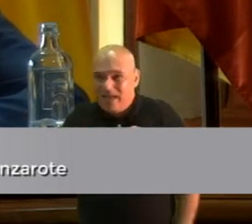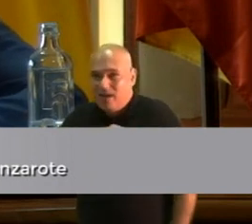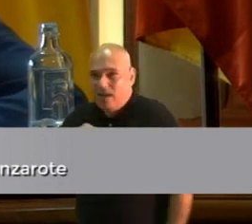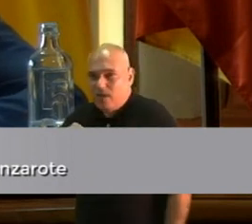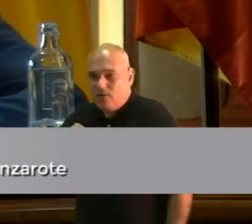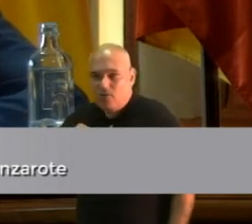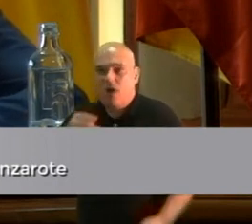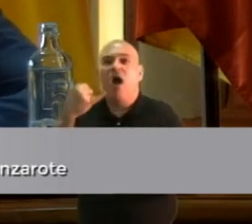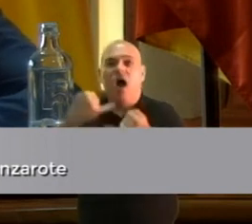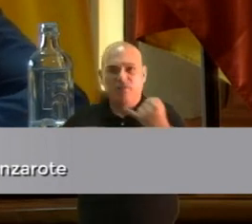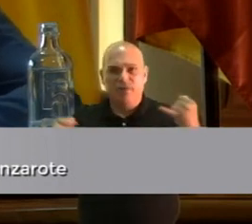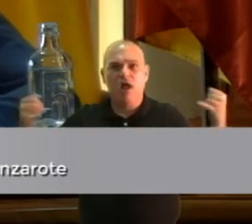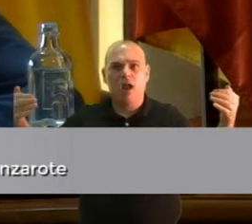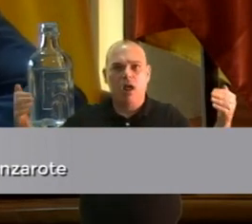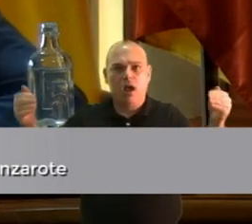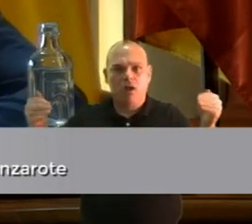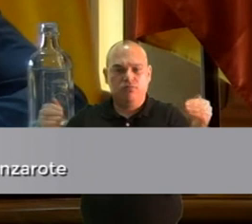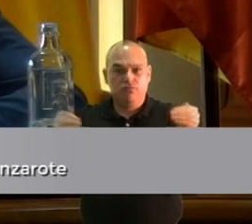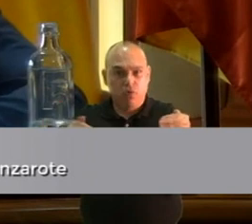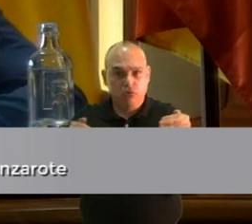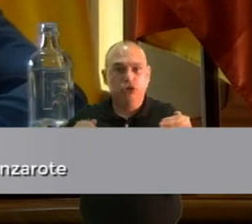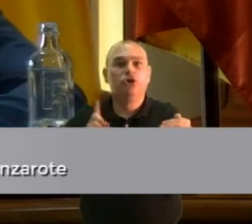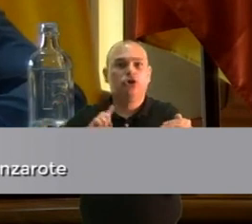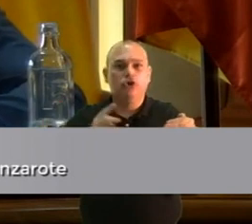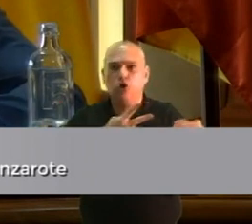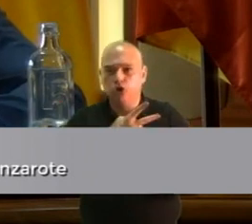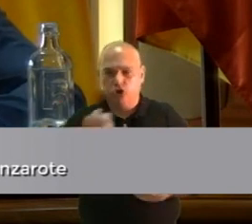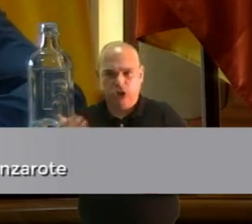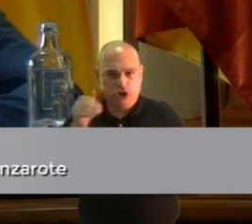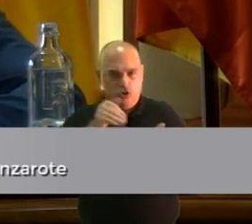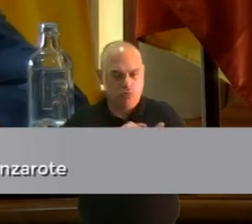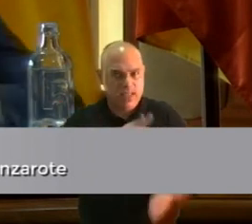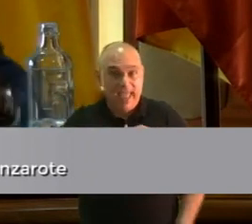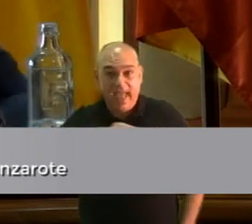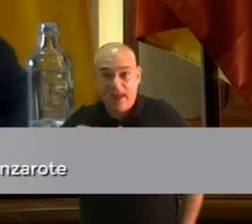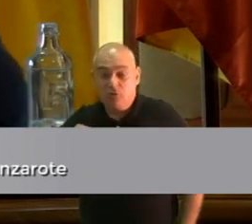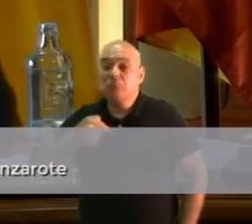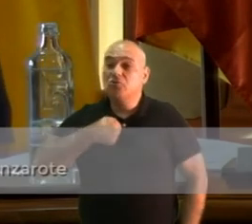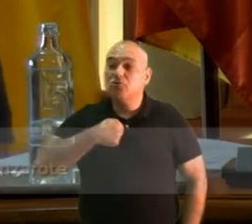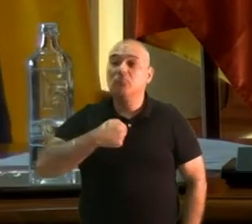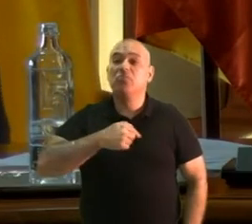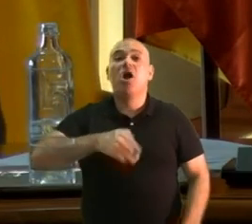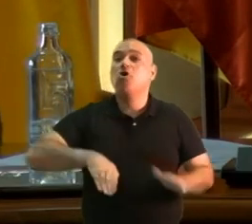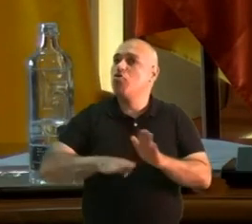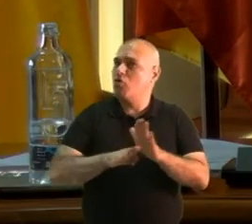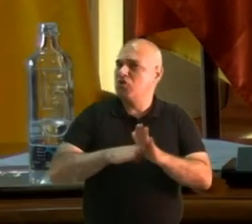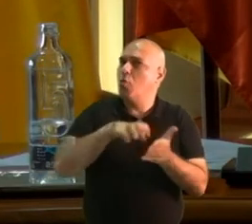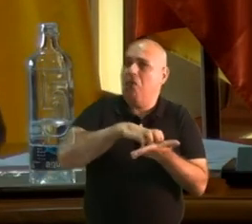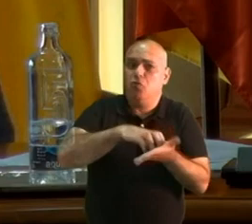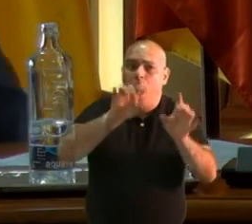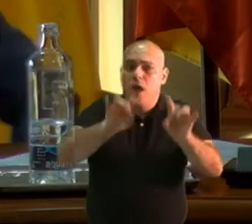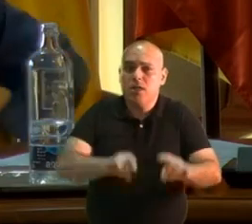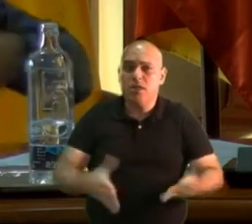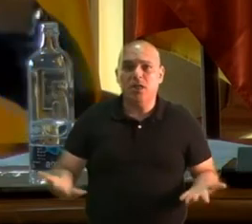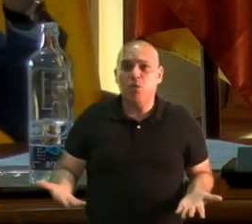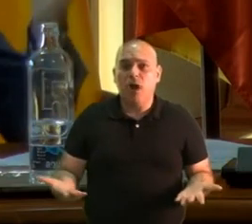finalmente parece que van a ser 200, y yo mantengo las mismas dudas, ¿no? Más allá de